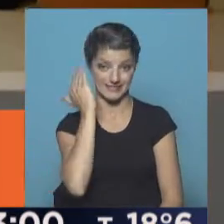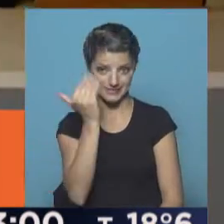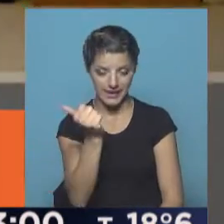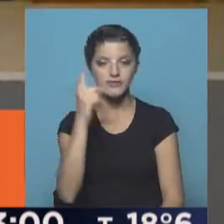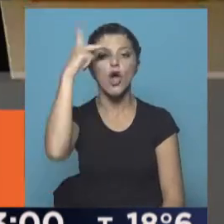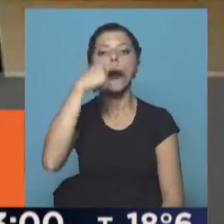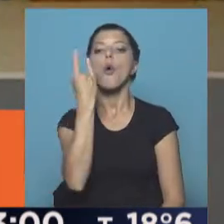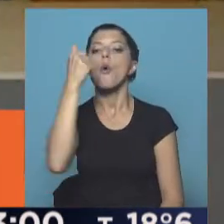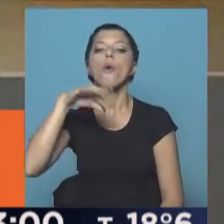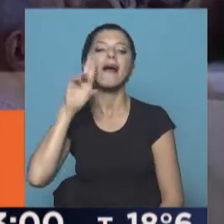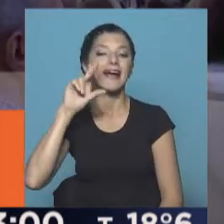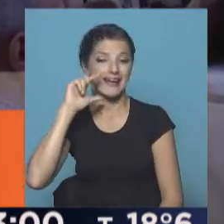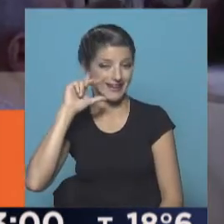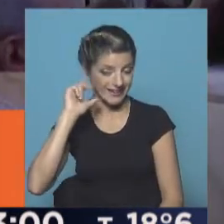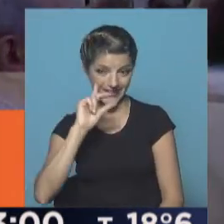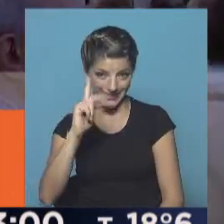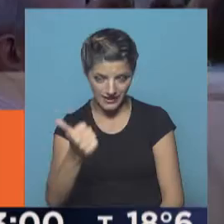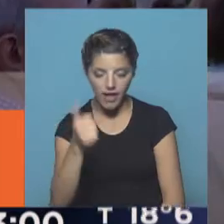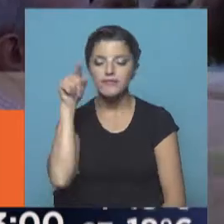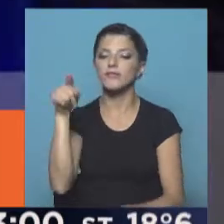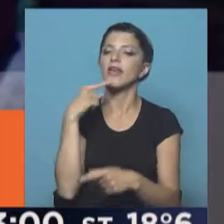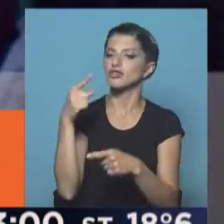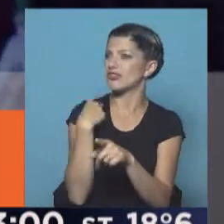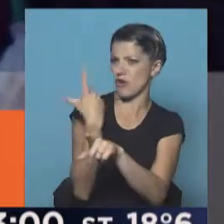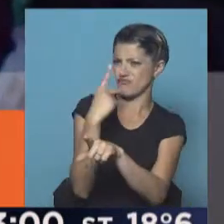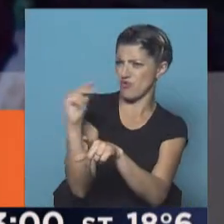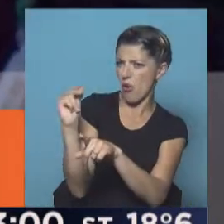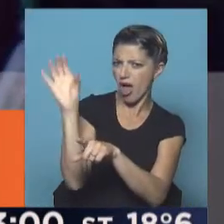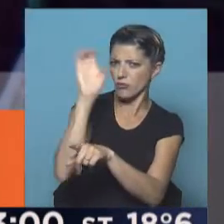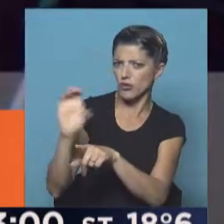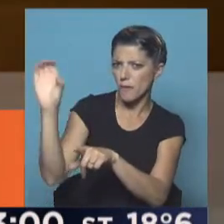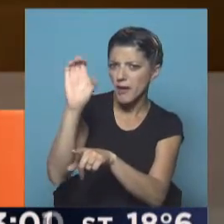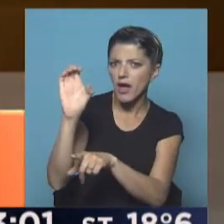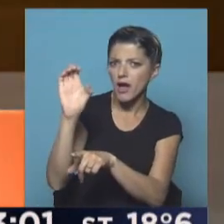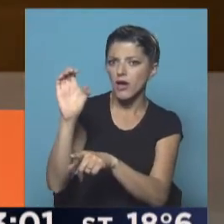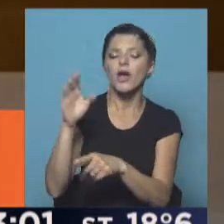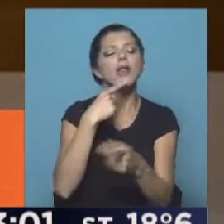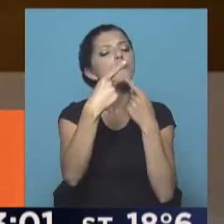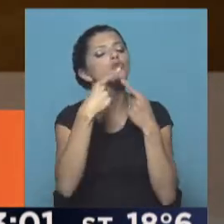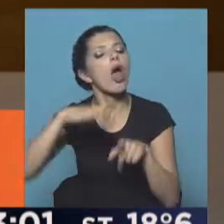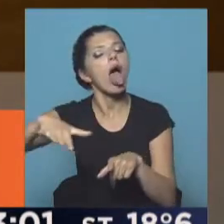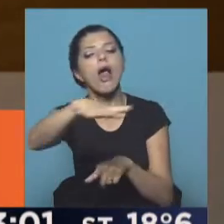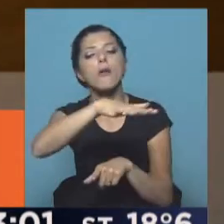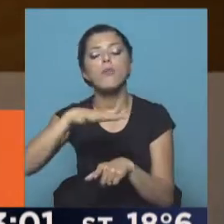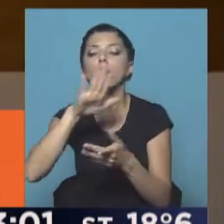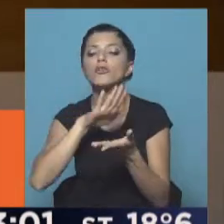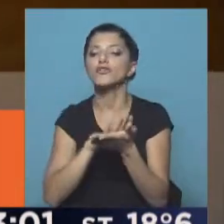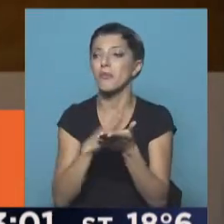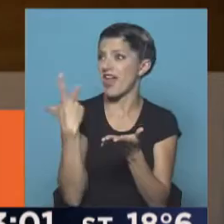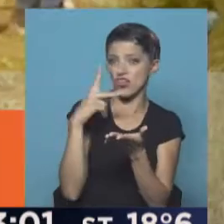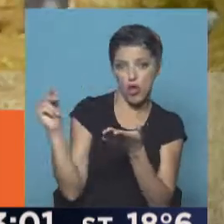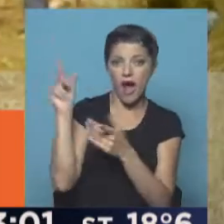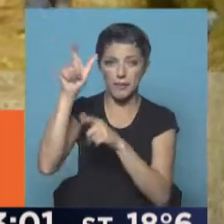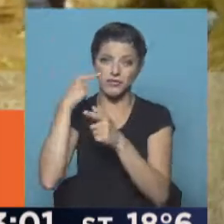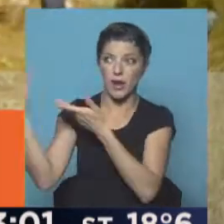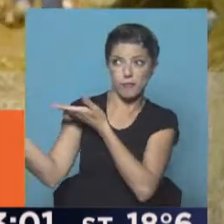de derecha de Viktor Orbán escenificó su confrontación con la Unión Europea con una consulta orientada abiertamente al rechazo de las cuotas de